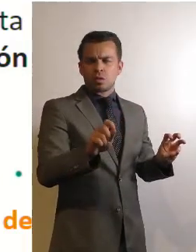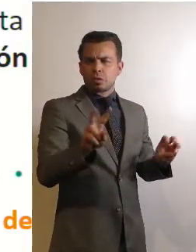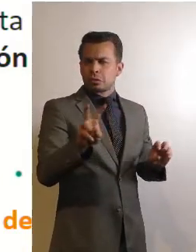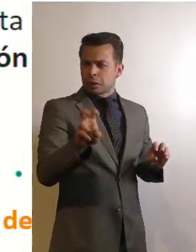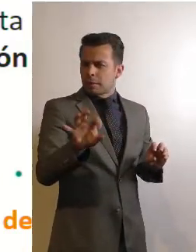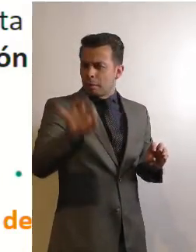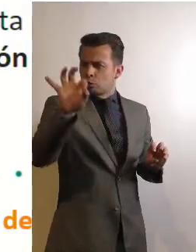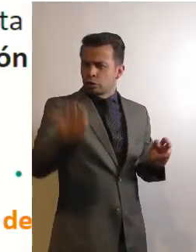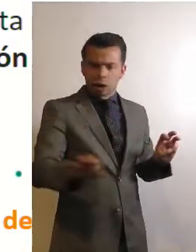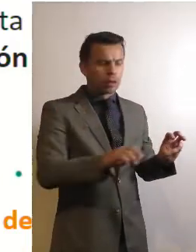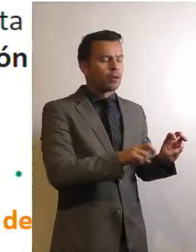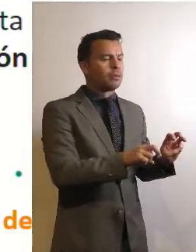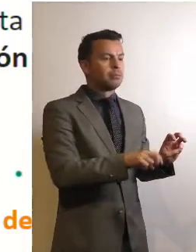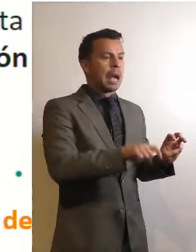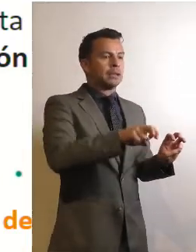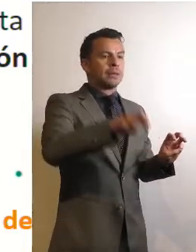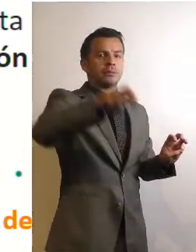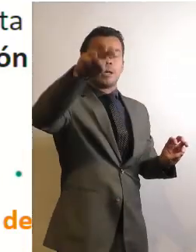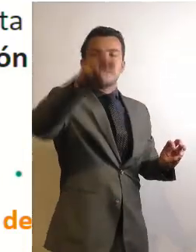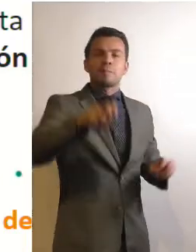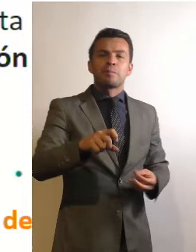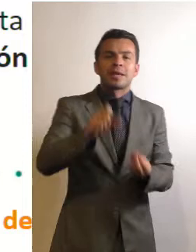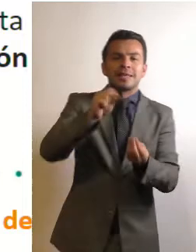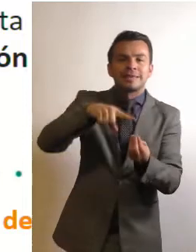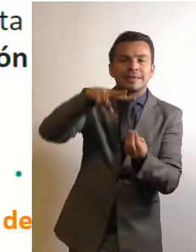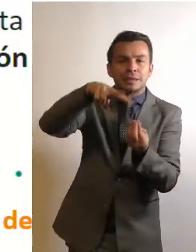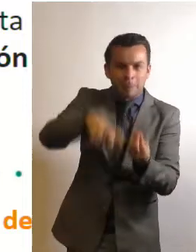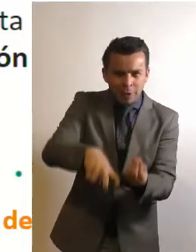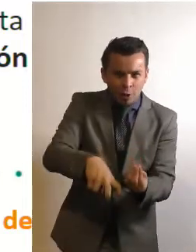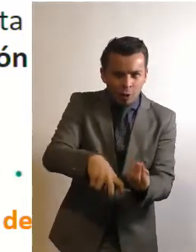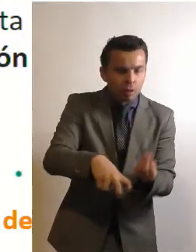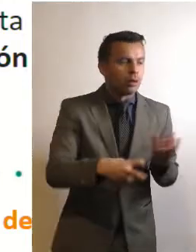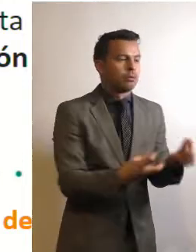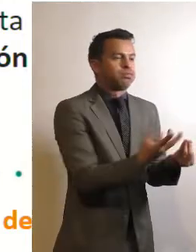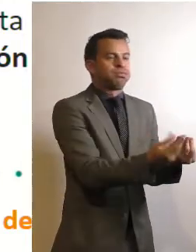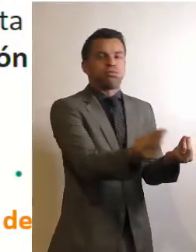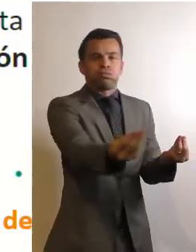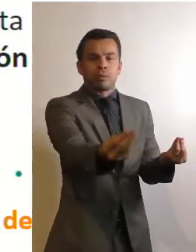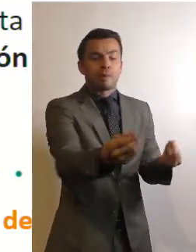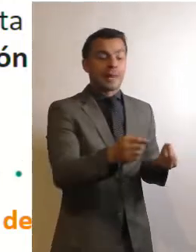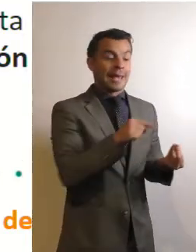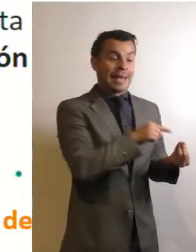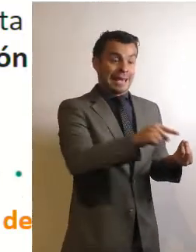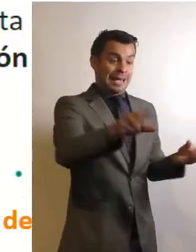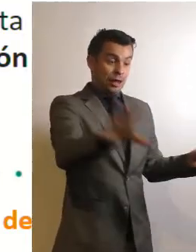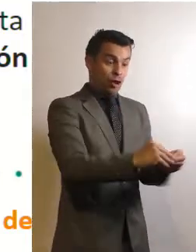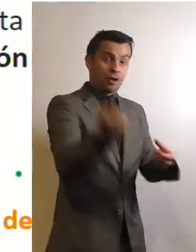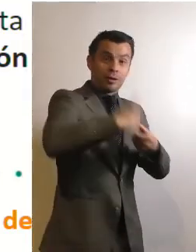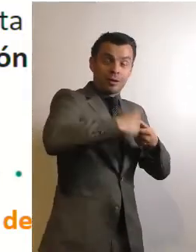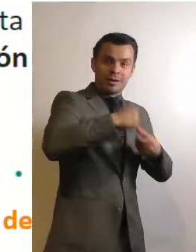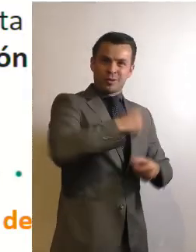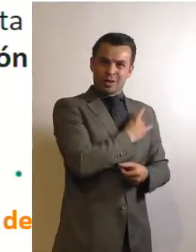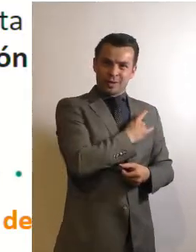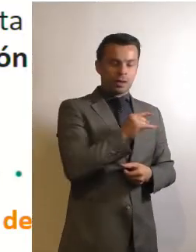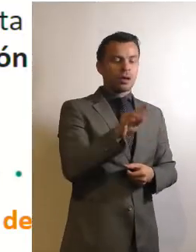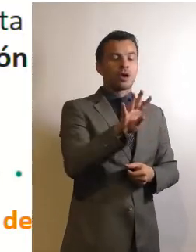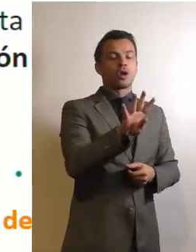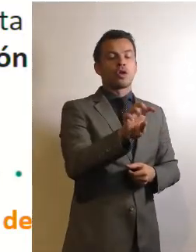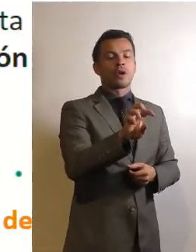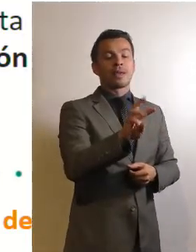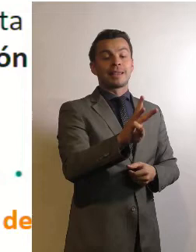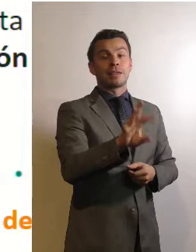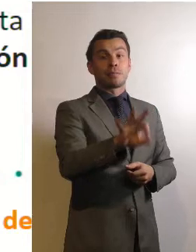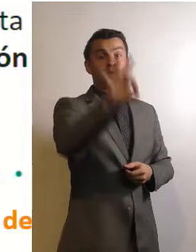46.7% en semilleros, con 93% de los semilleros que están adscritos a los grupos